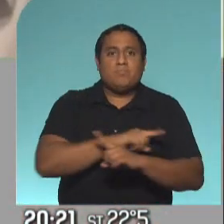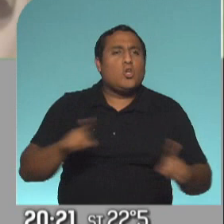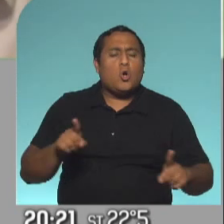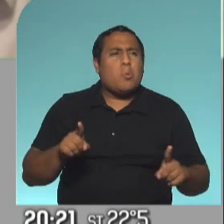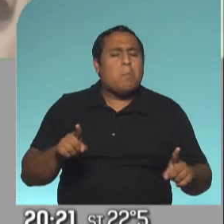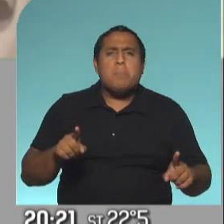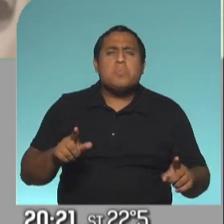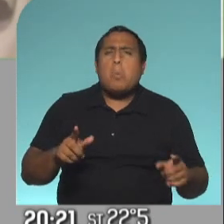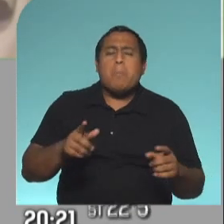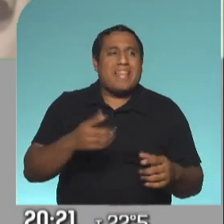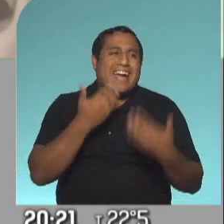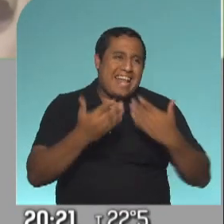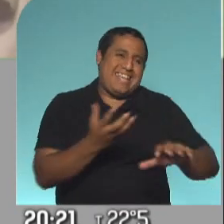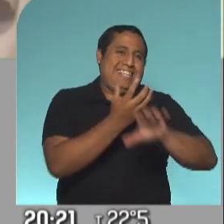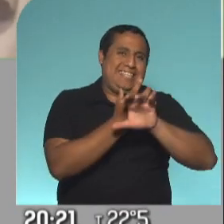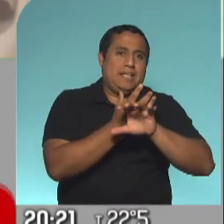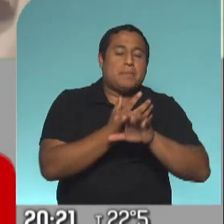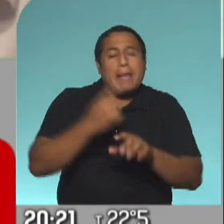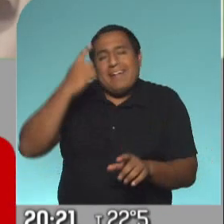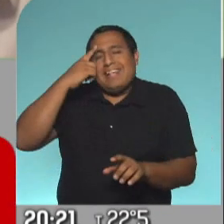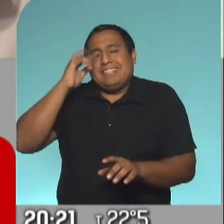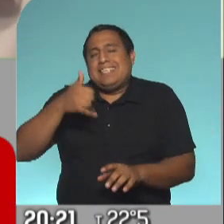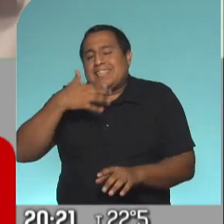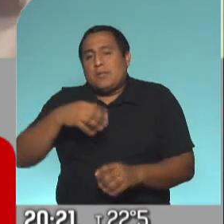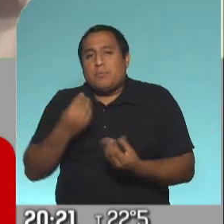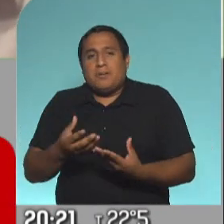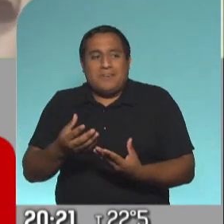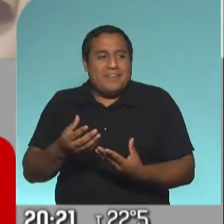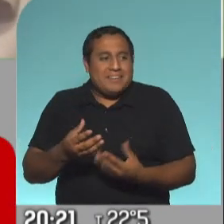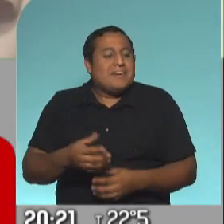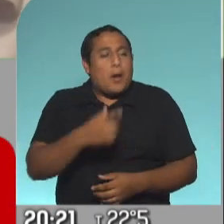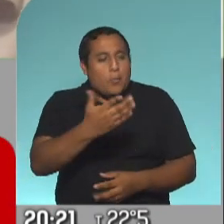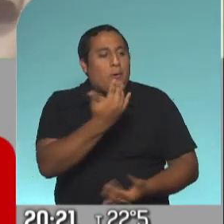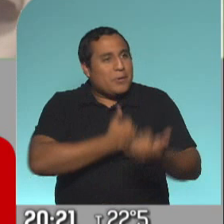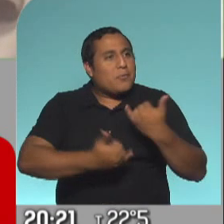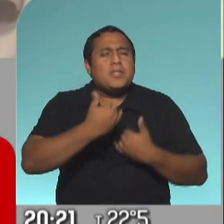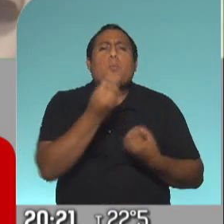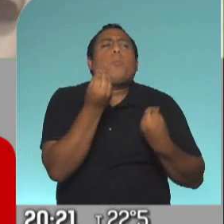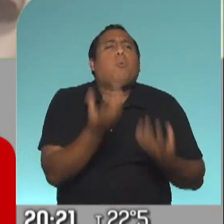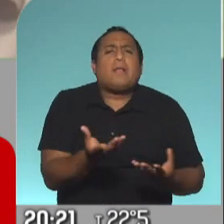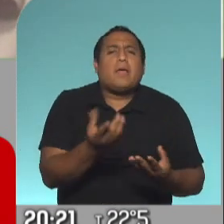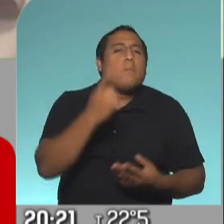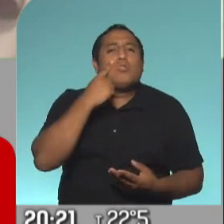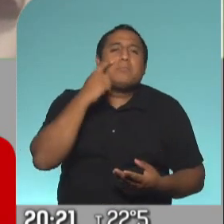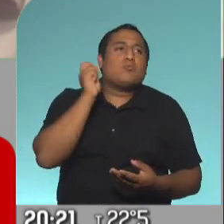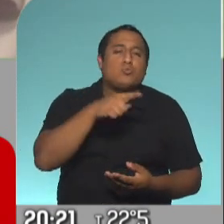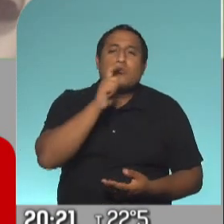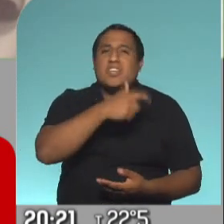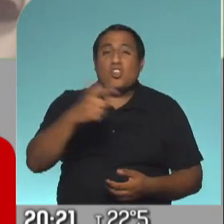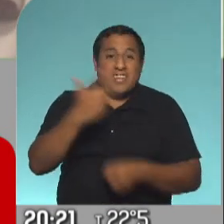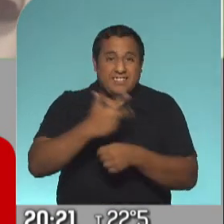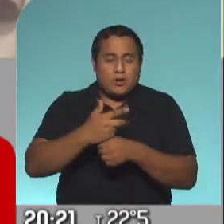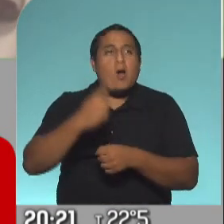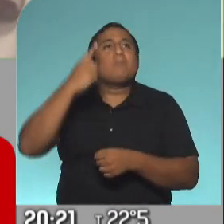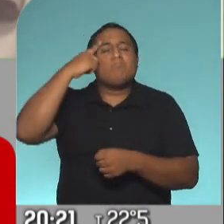qué? Uno imagina por qué, ¿no? Pero se lo pedimos que nos explique usted por qué la municipalidad de Río Tercero no se